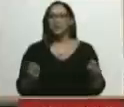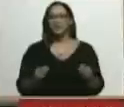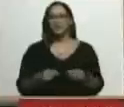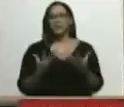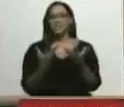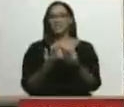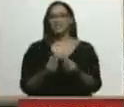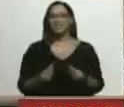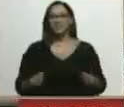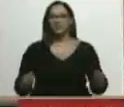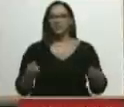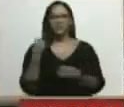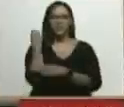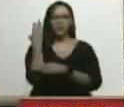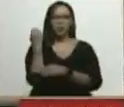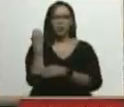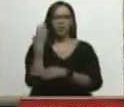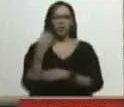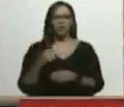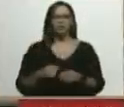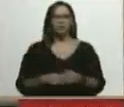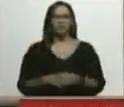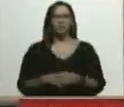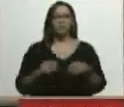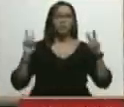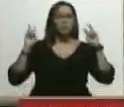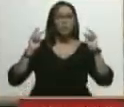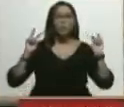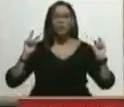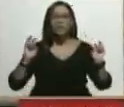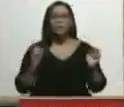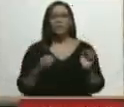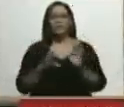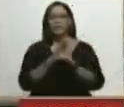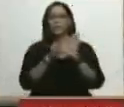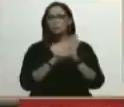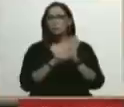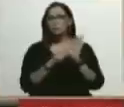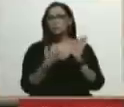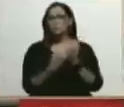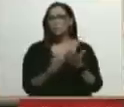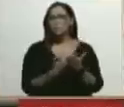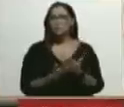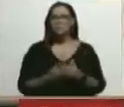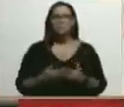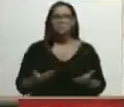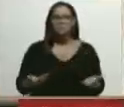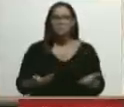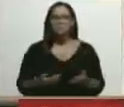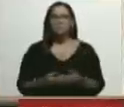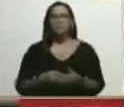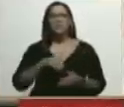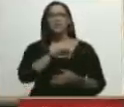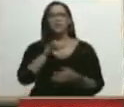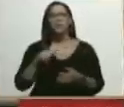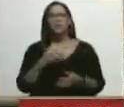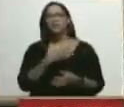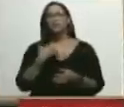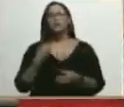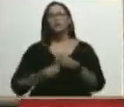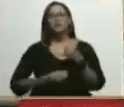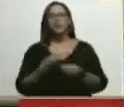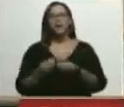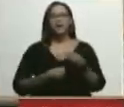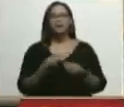disolver el congreso supuestamente amparado en la constitución igual intentó hacer